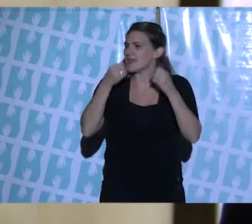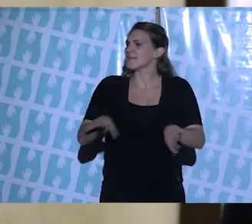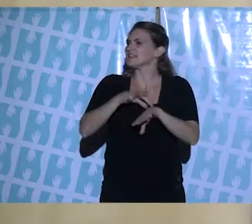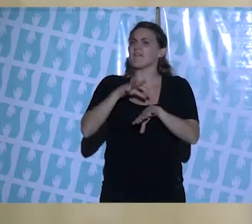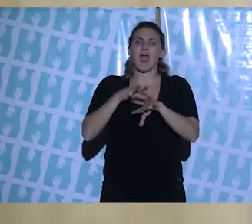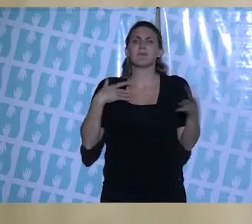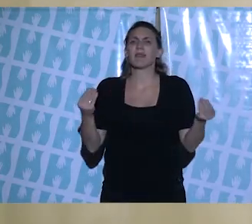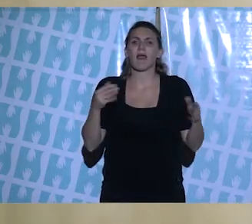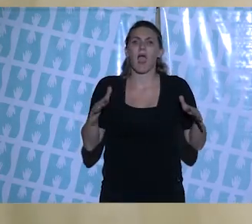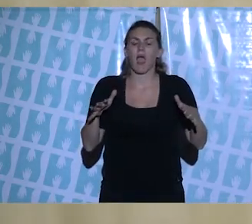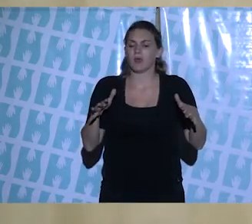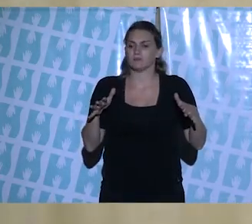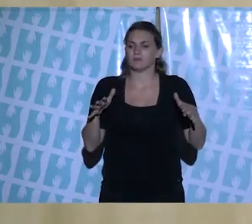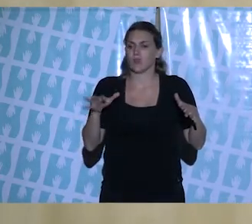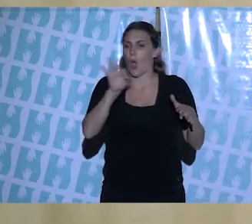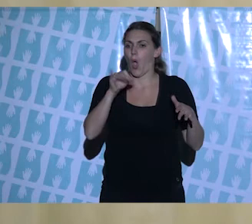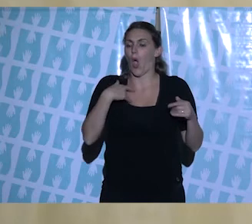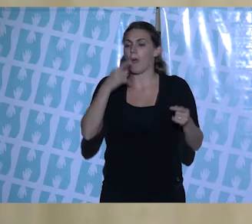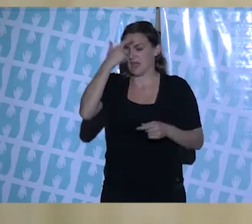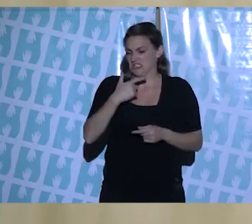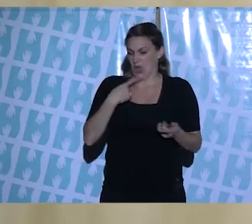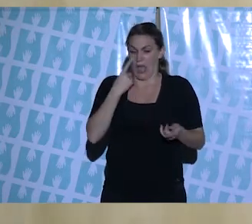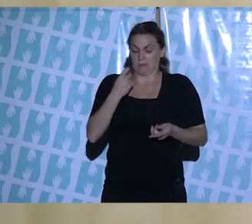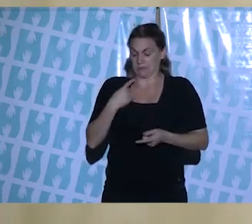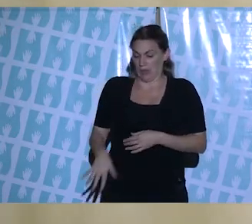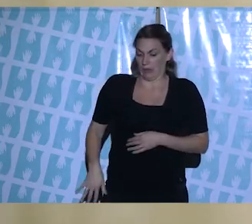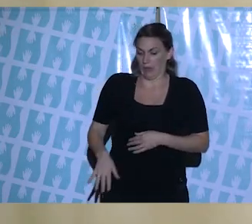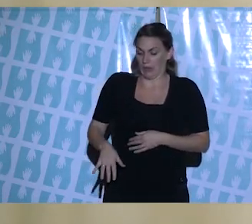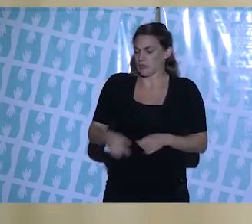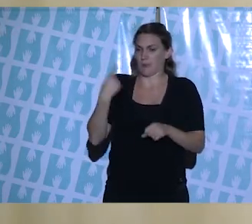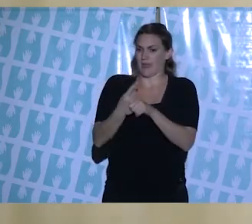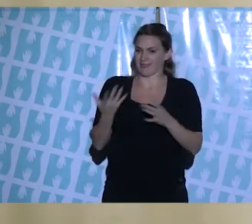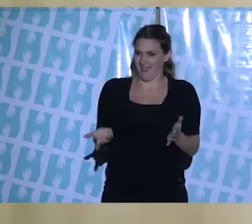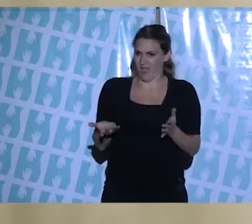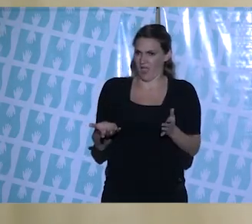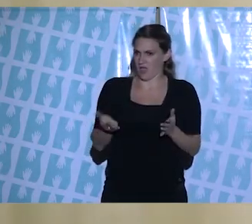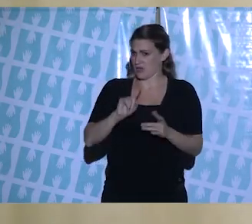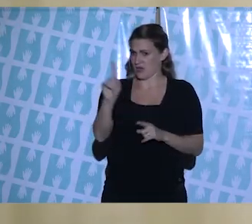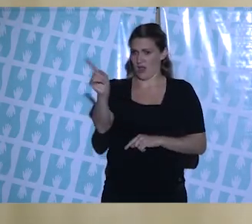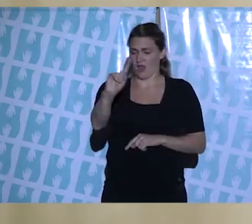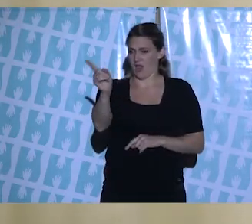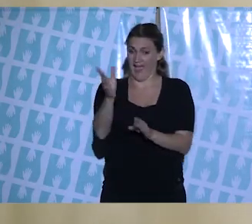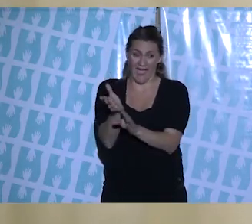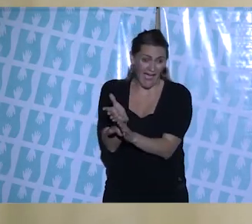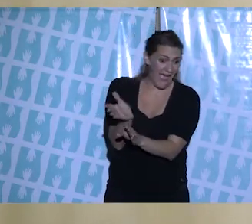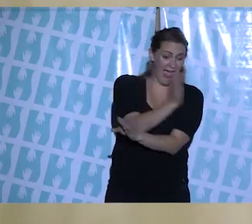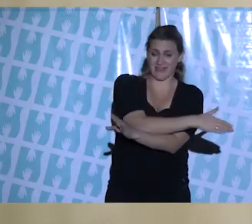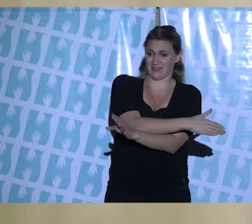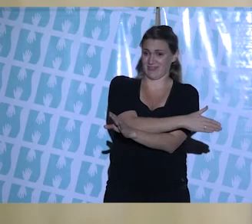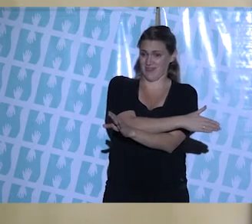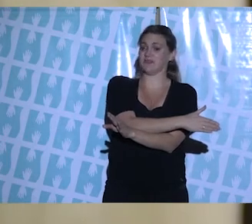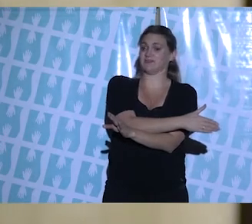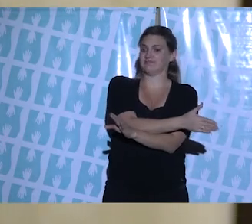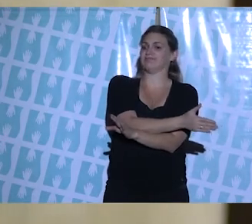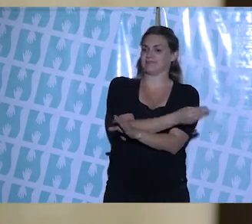primera vez se da cuenta que no balancea el brazo, sino que comienza entre 10 y 15 años antes y aún más,